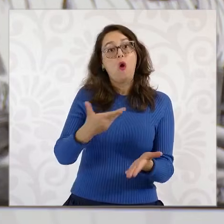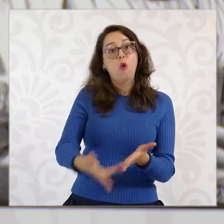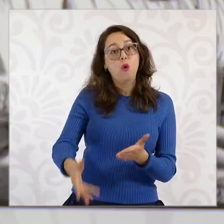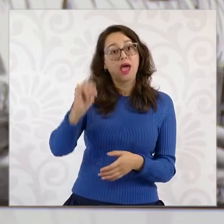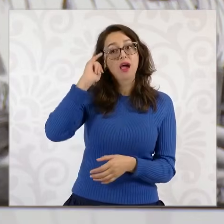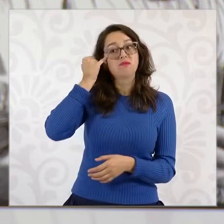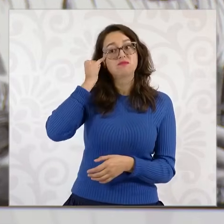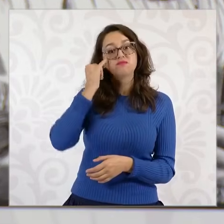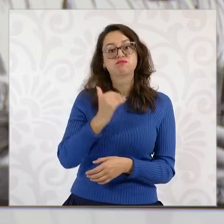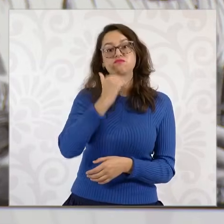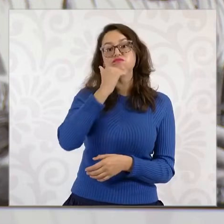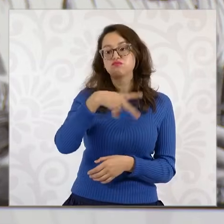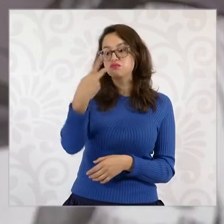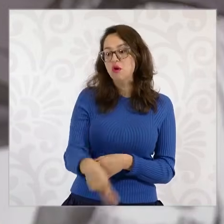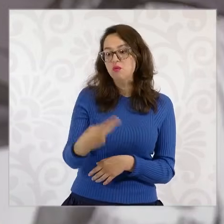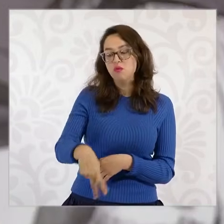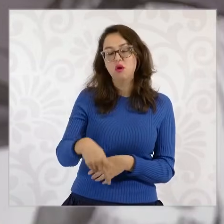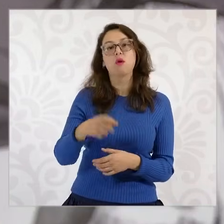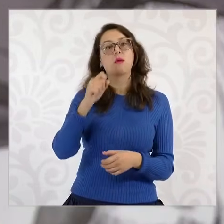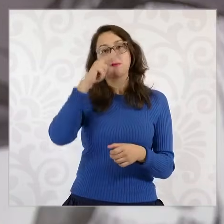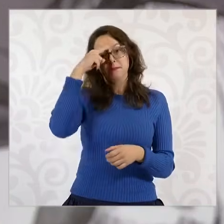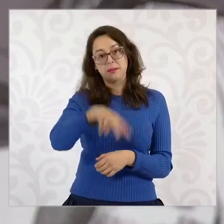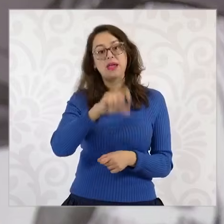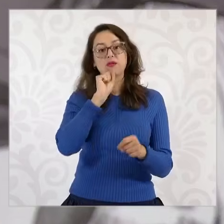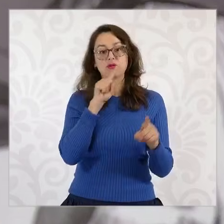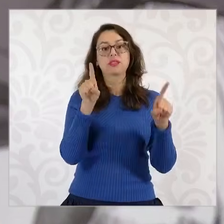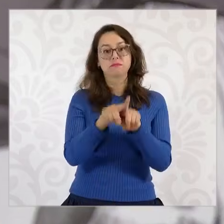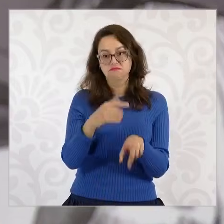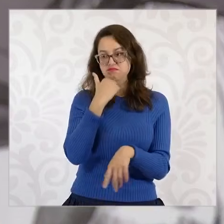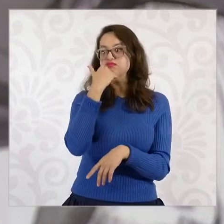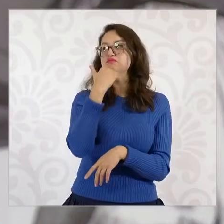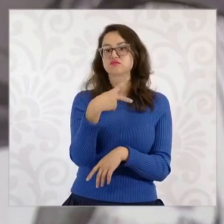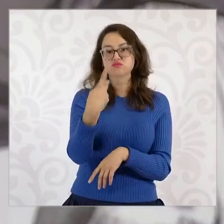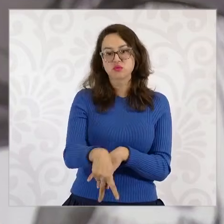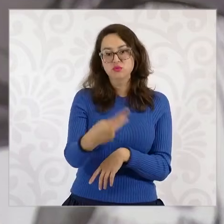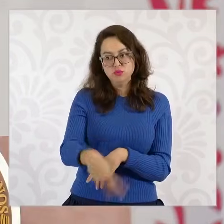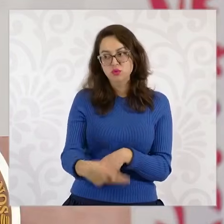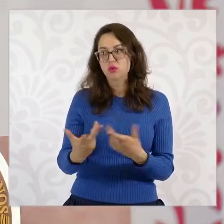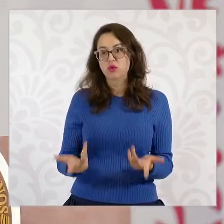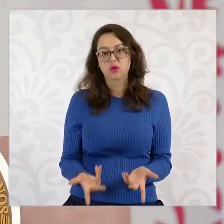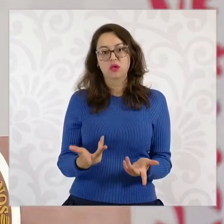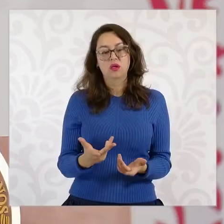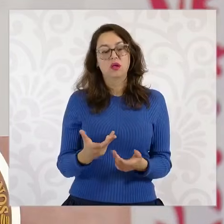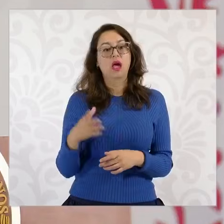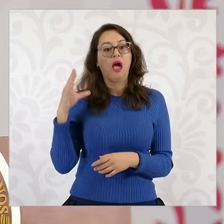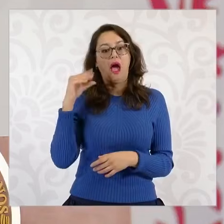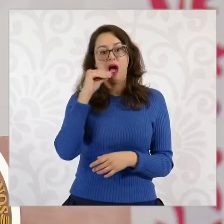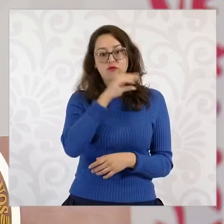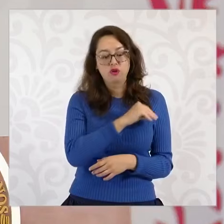de la dignidad del pueblo de México, de los pueblos indígenas, de los